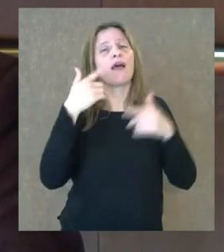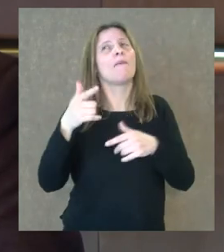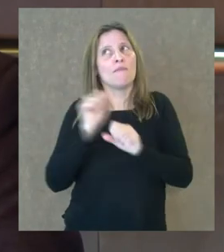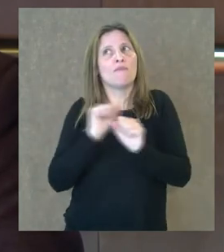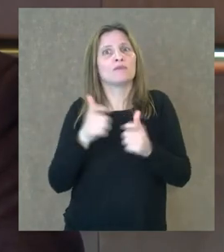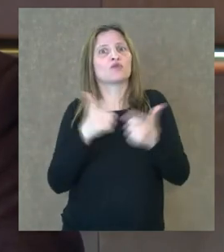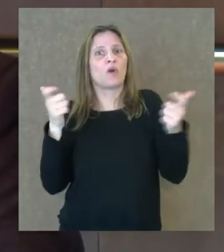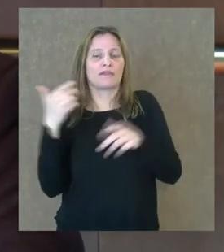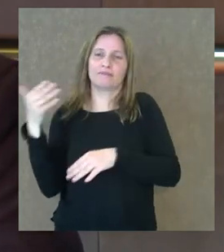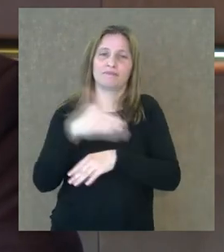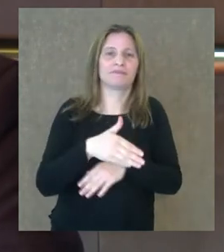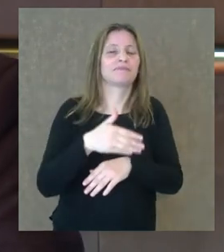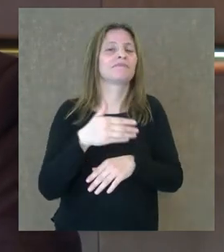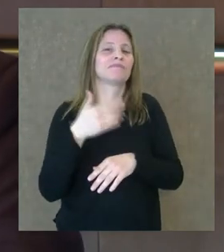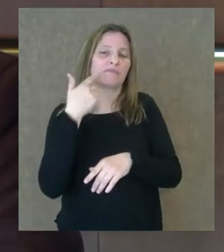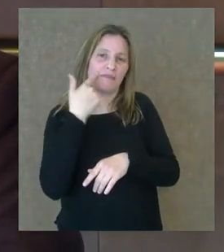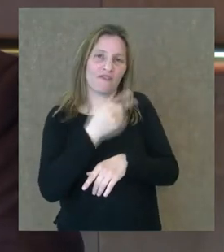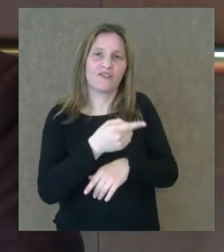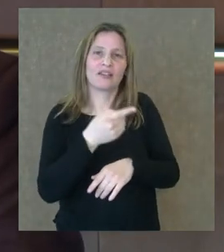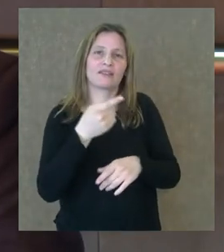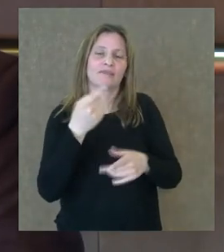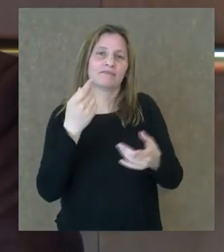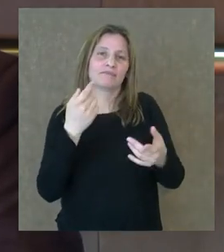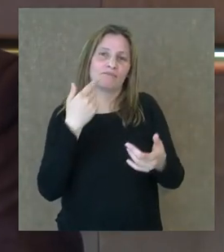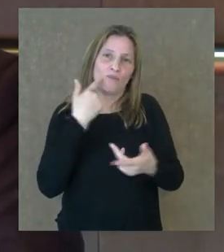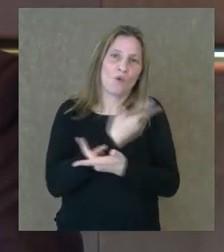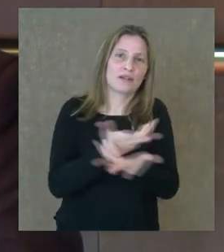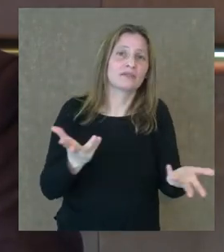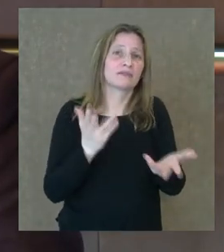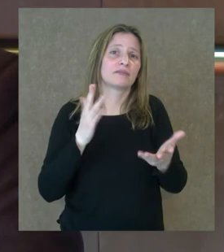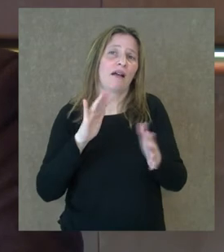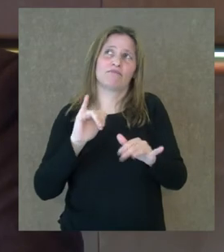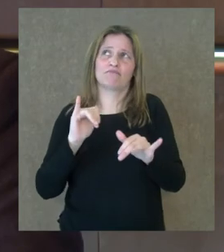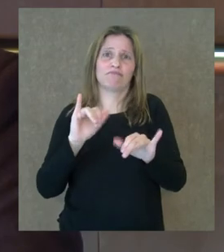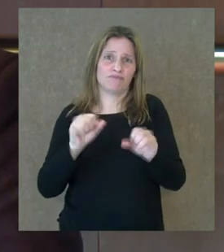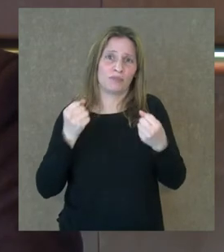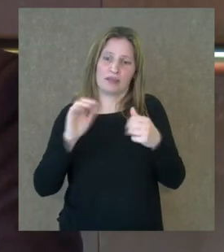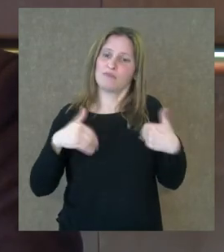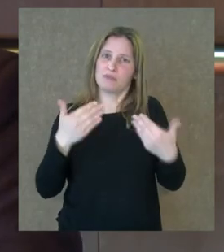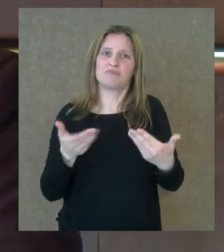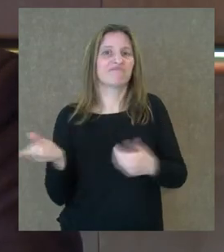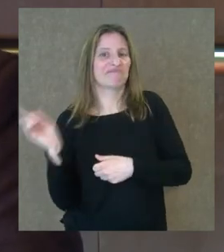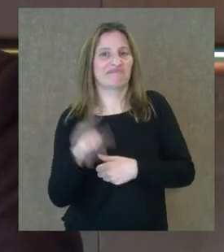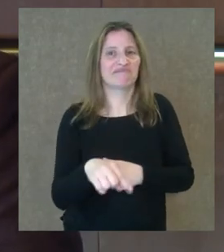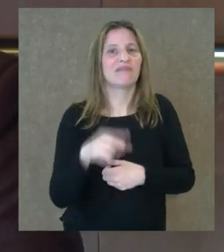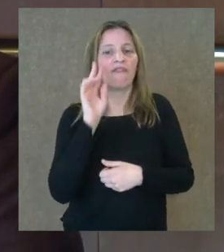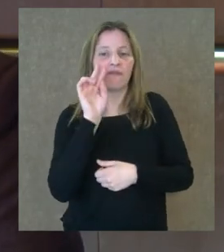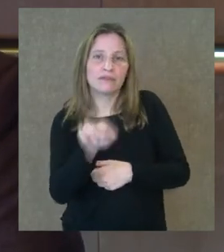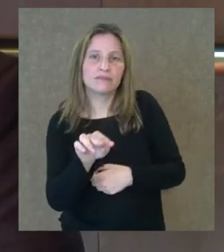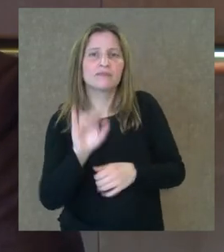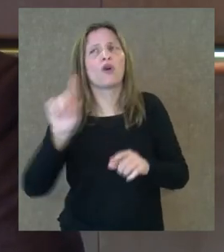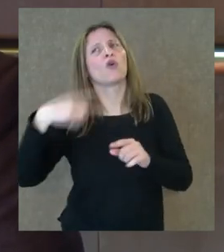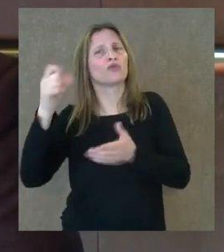presentación de la primera función del baile después de esta cuarentena y bueno pero los otros países